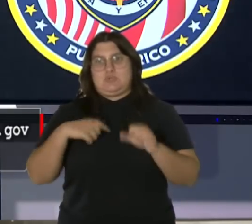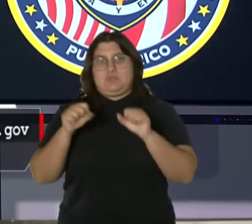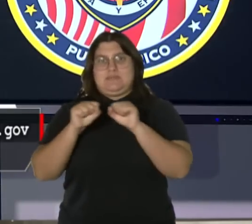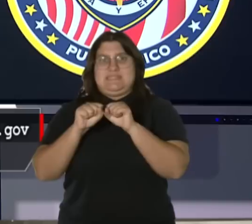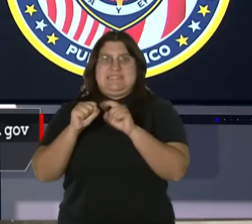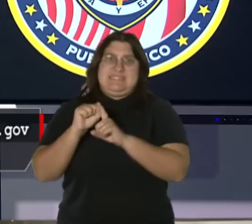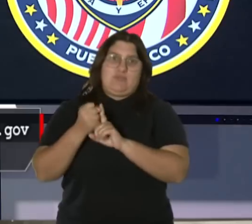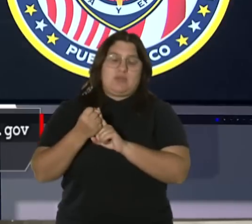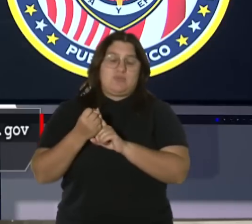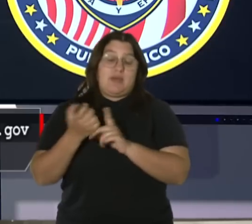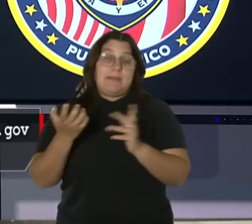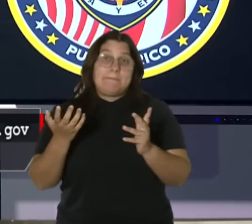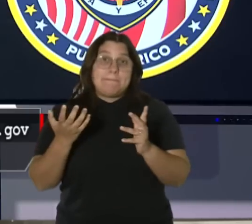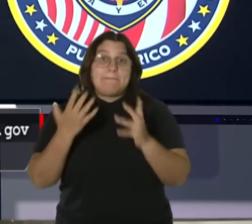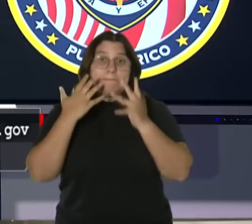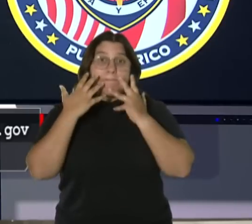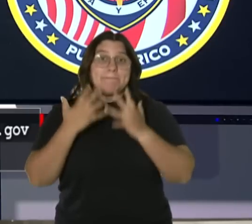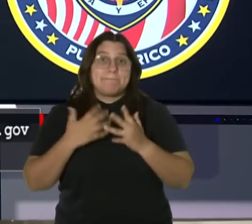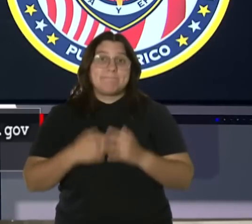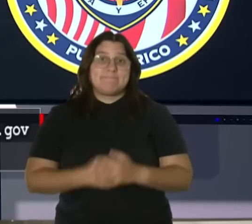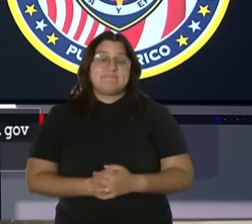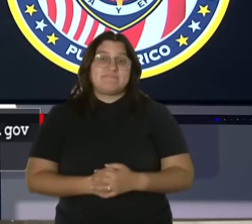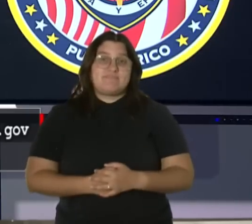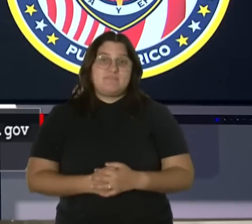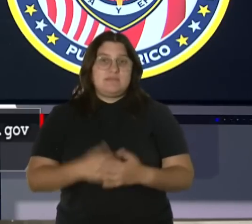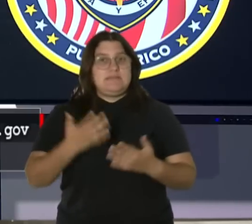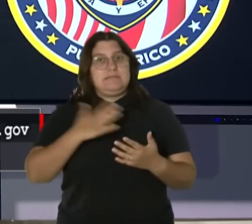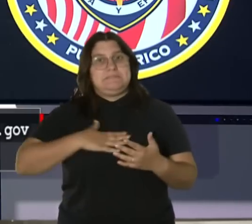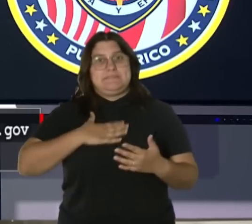así que Damaris tienen esa oportunidad Entrégate